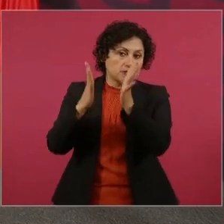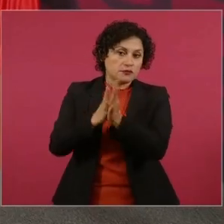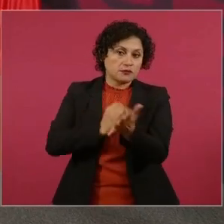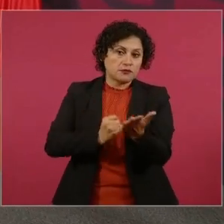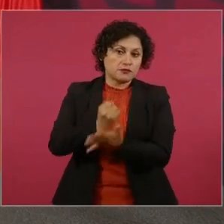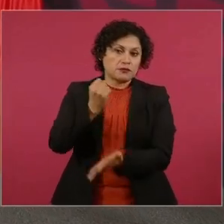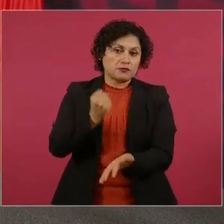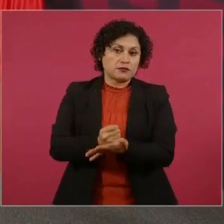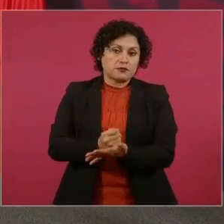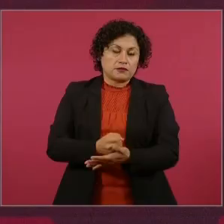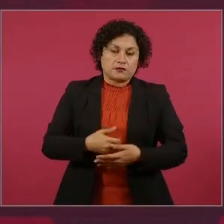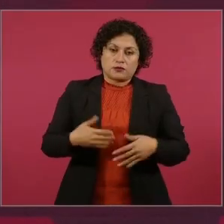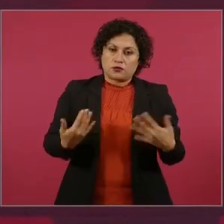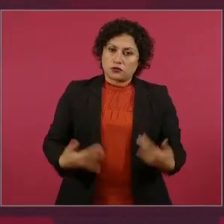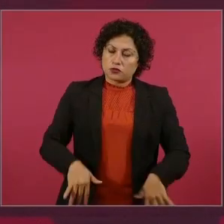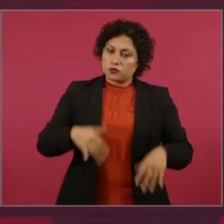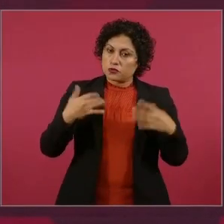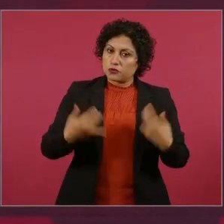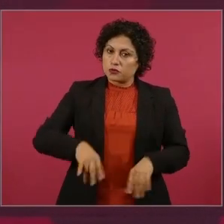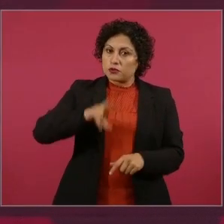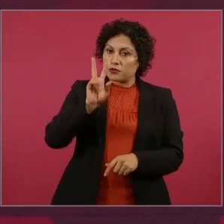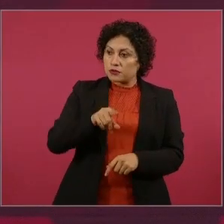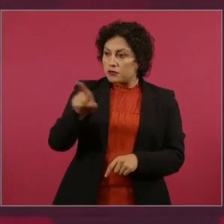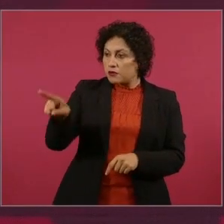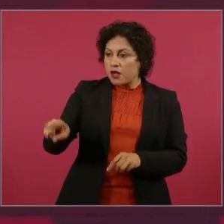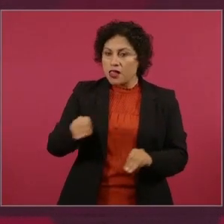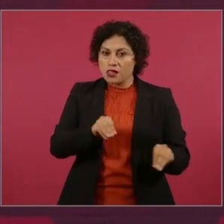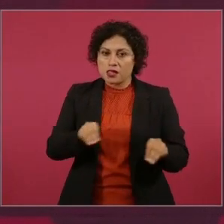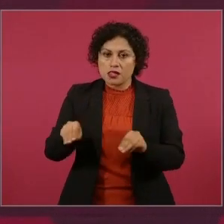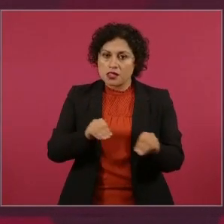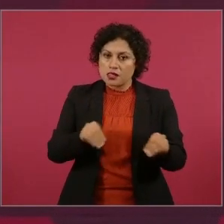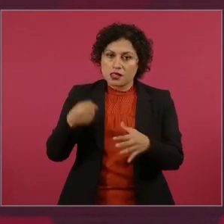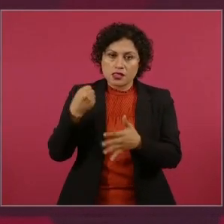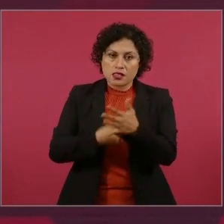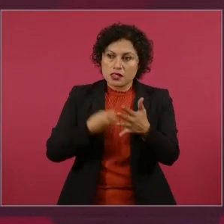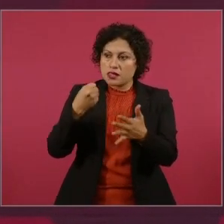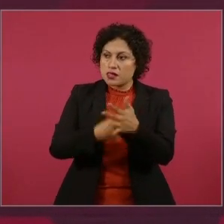vapeadores sea está bateando arriba de